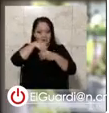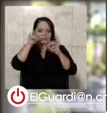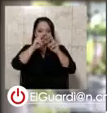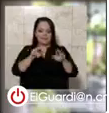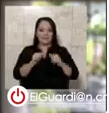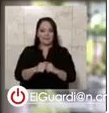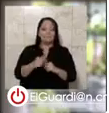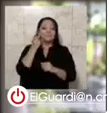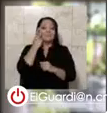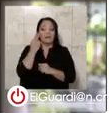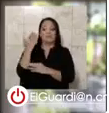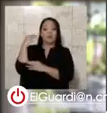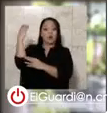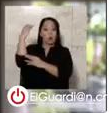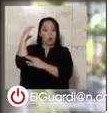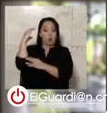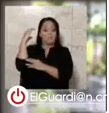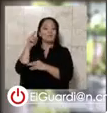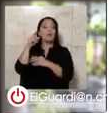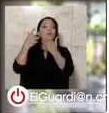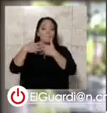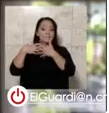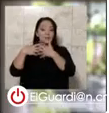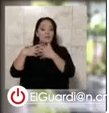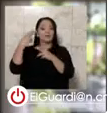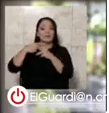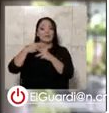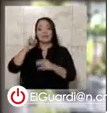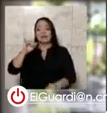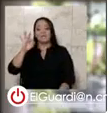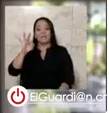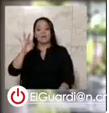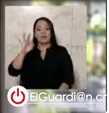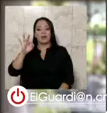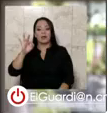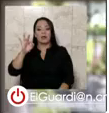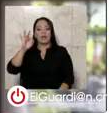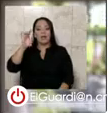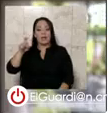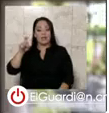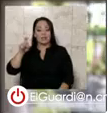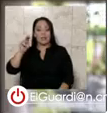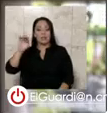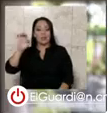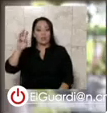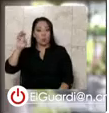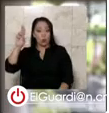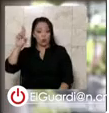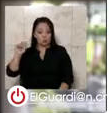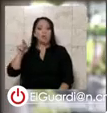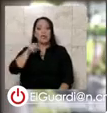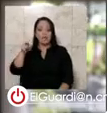a Colombia, hace poco un suplidor de ellos que se llama IFX Networks fue